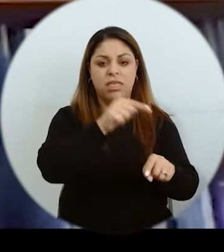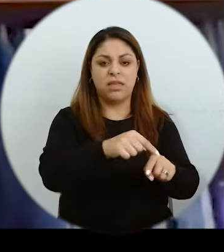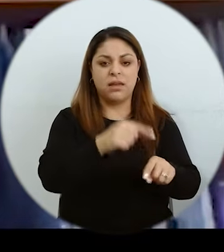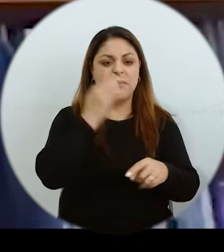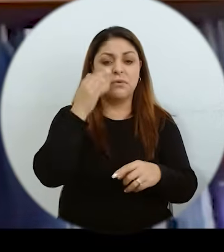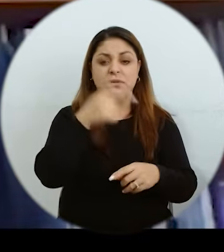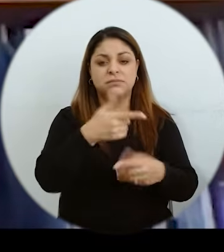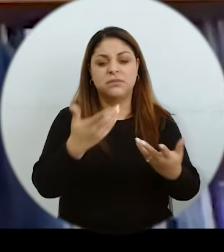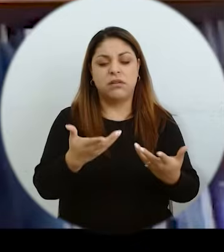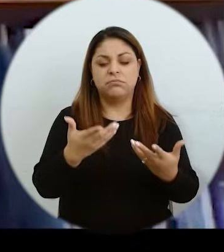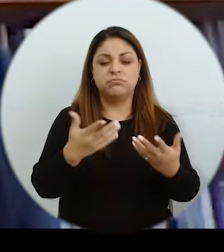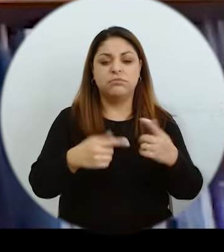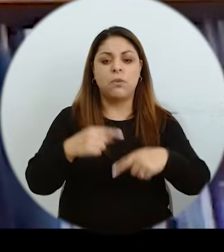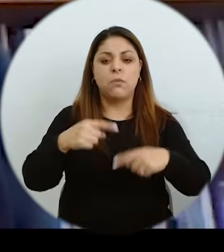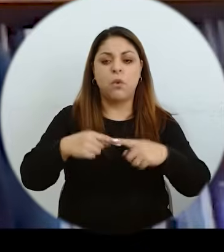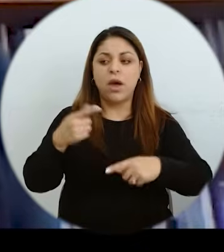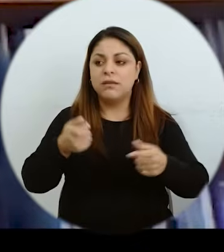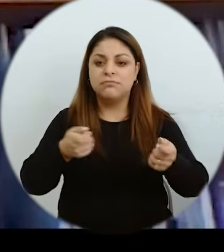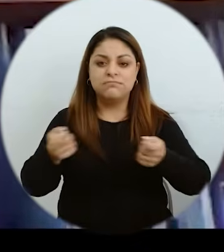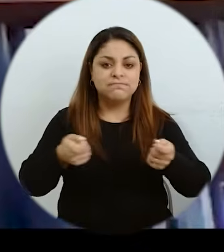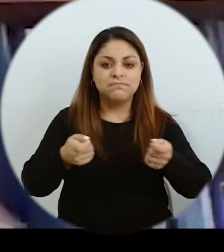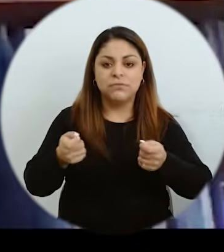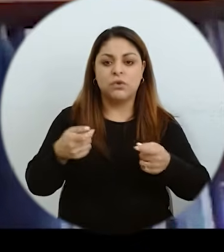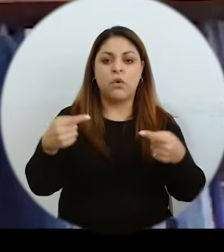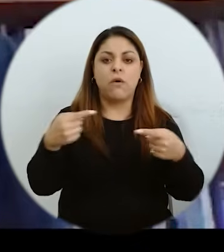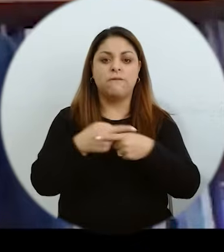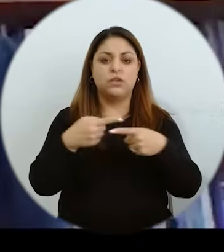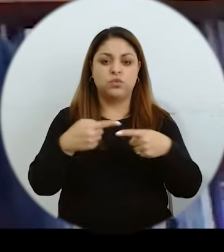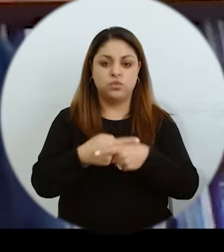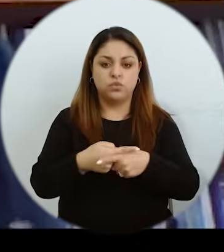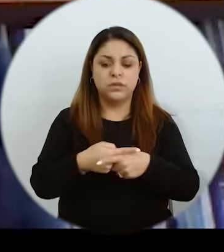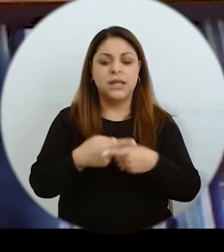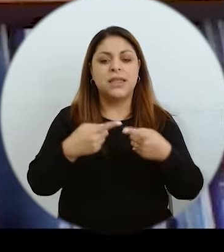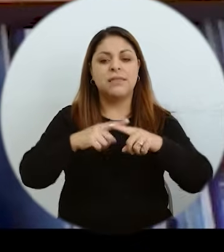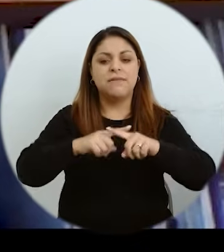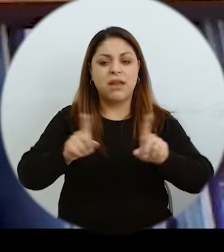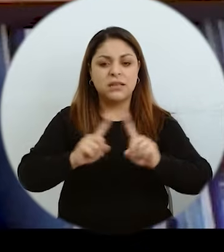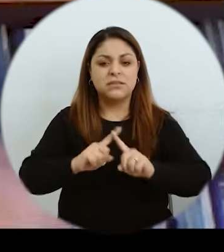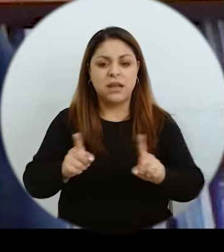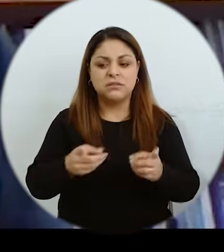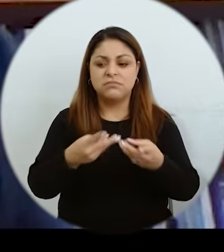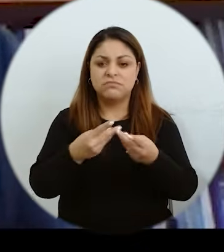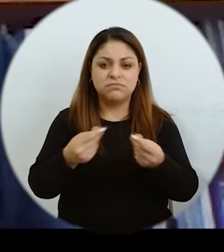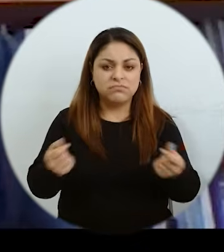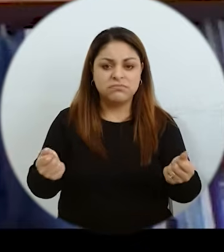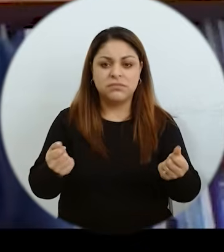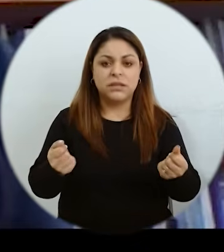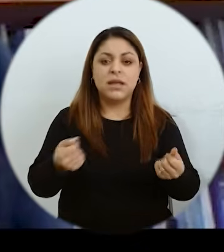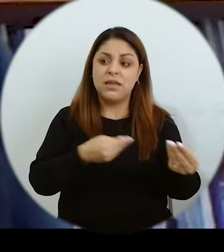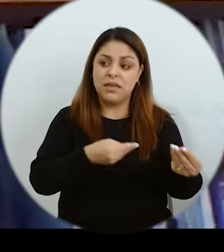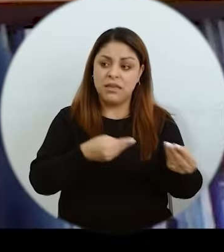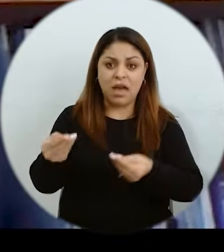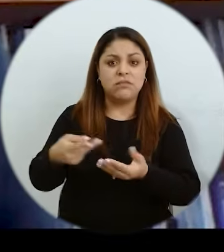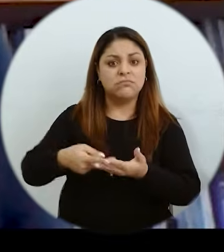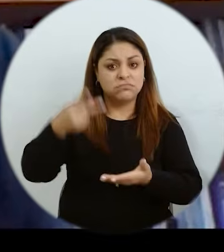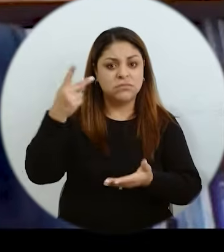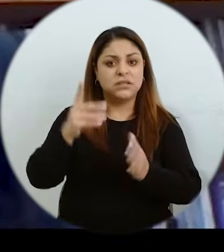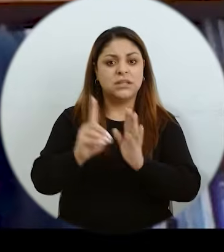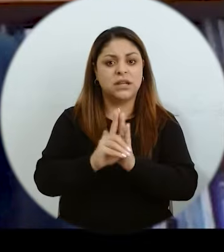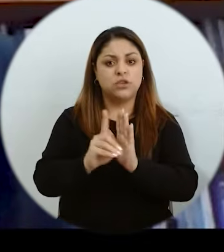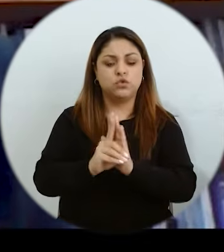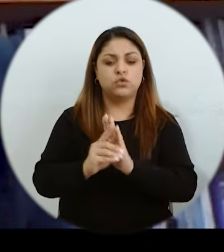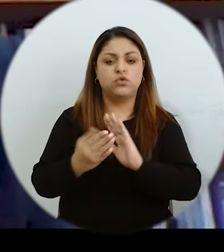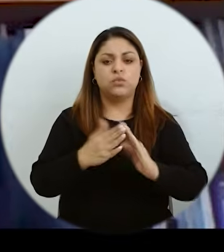en una sociedad, que es el de poder regular los conflictos, resolver las diferencias y de alguna